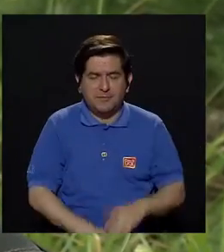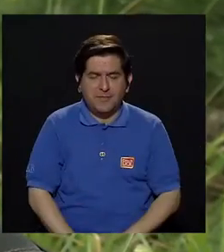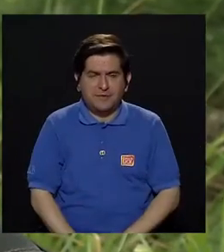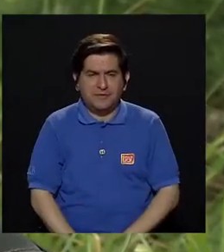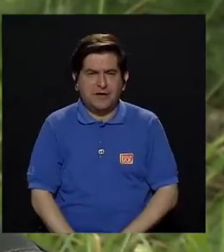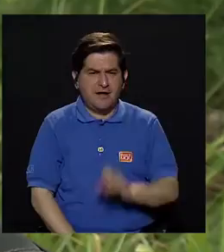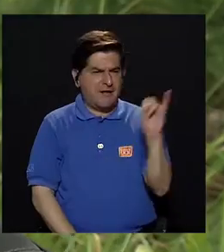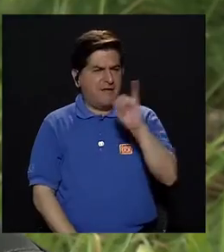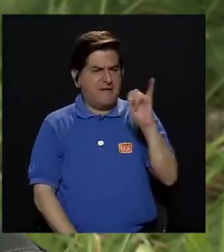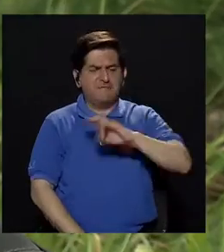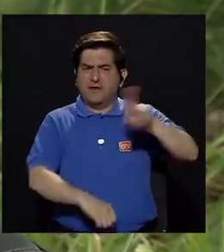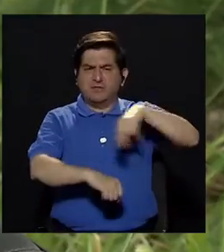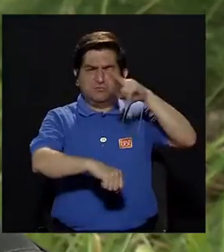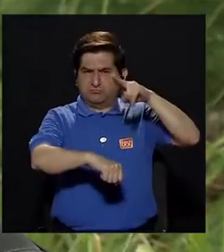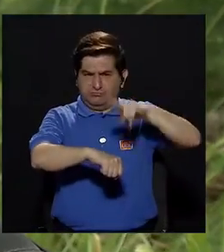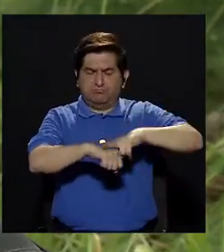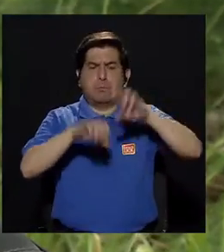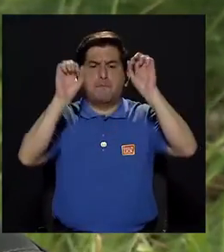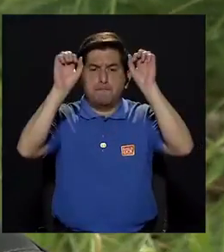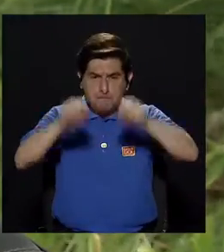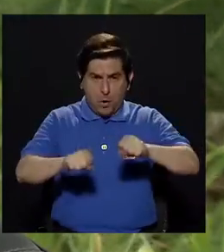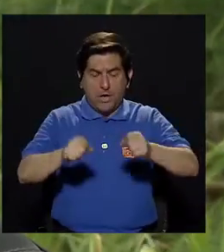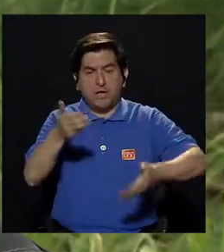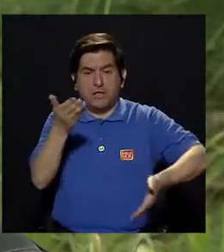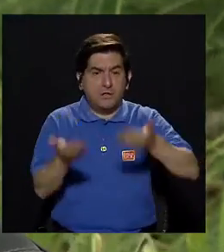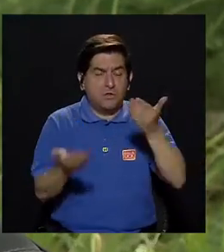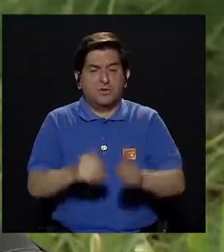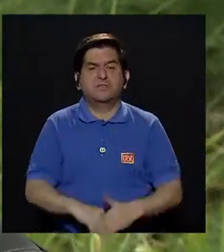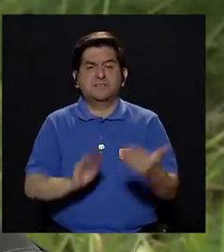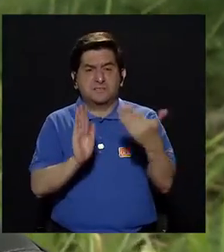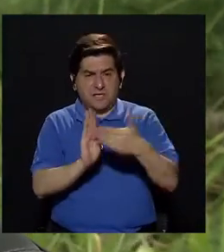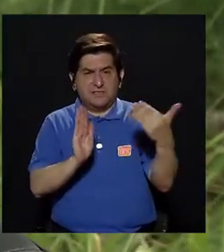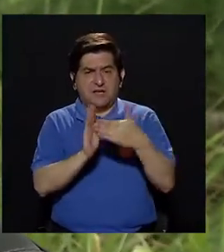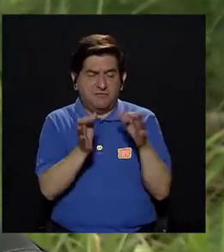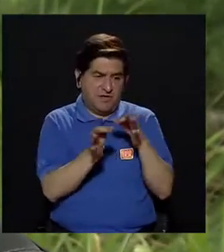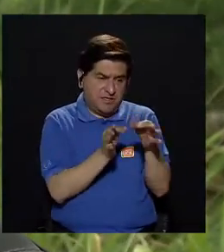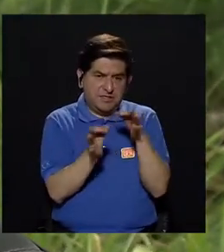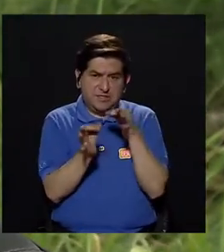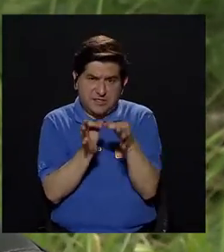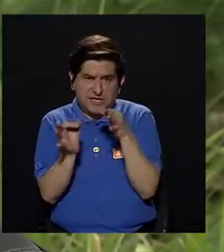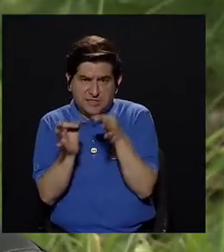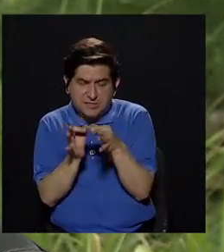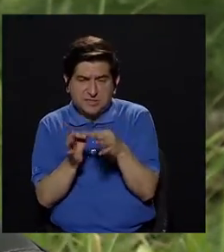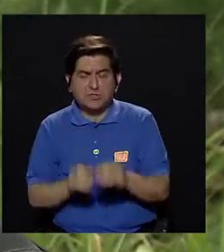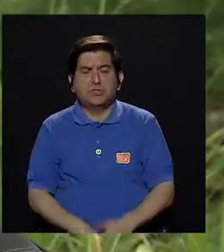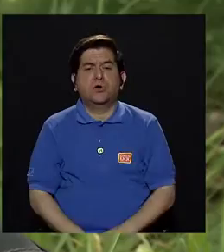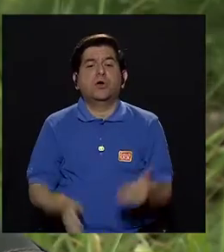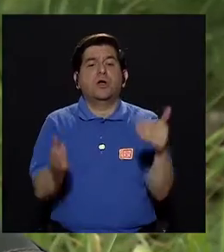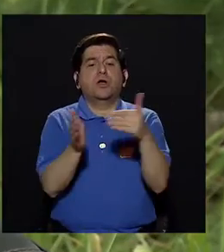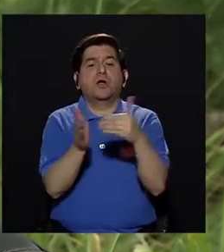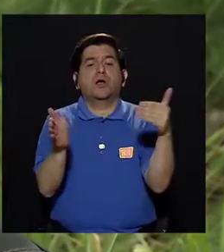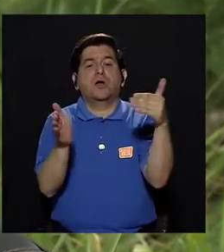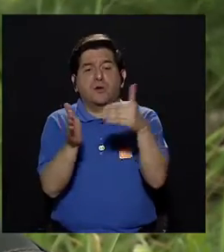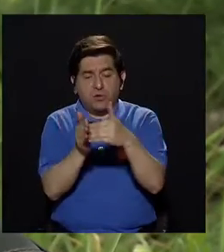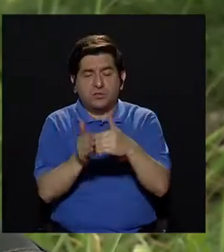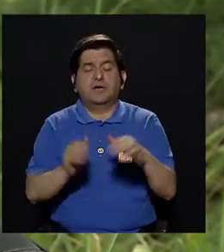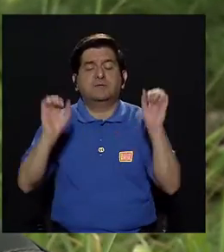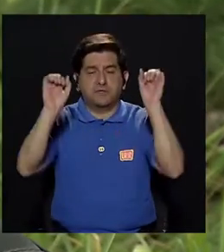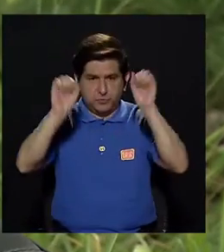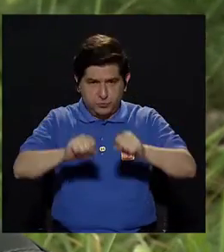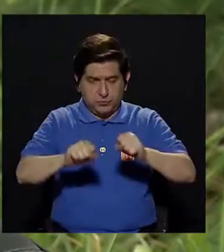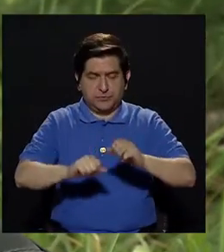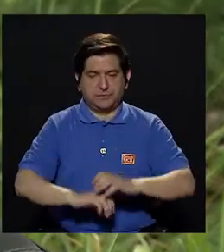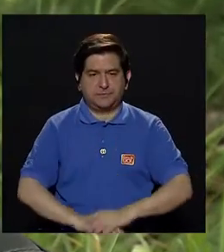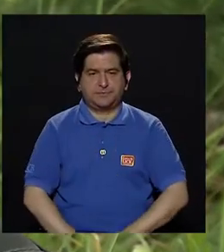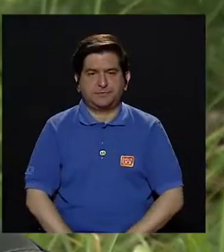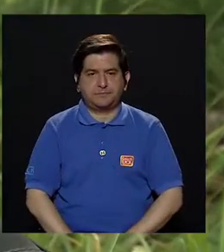la infección es muy común, puedo encontrar alteraciones en las células, ¿verdad? Que pueden regresarse, la mayoría se